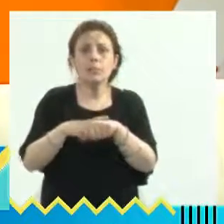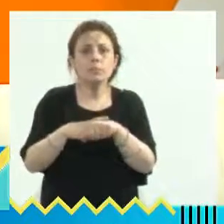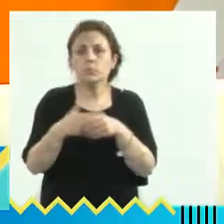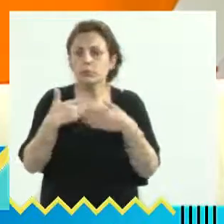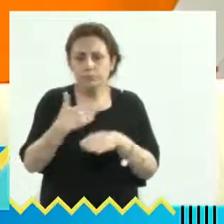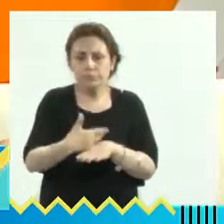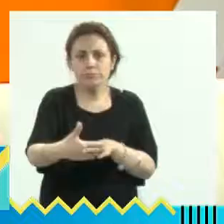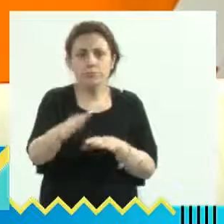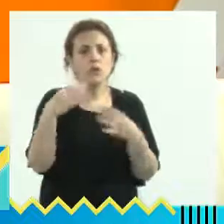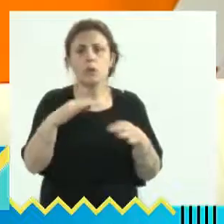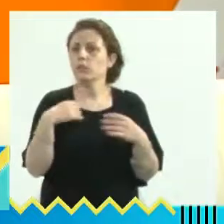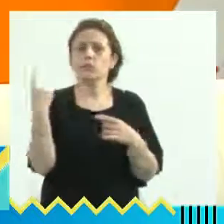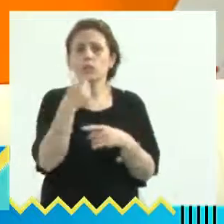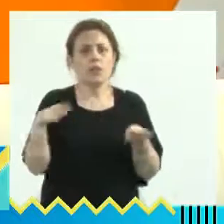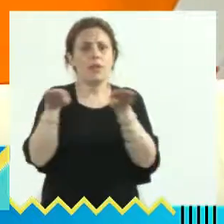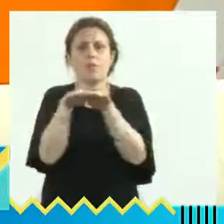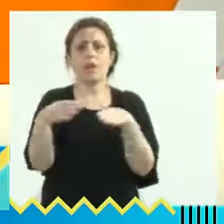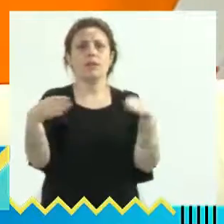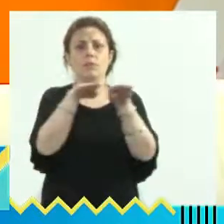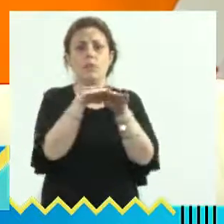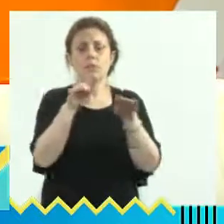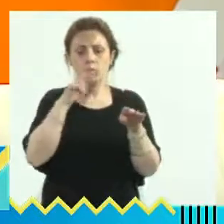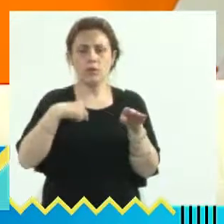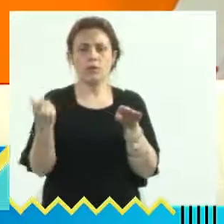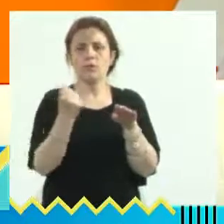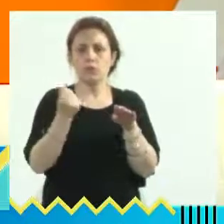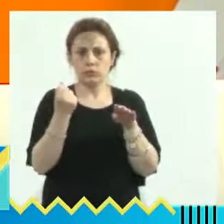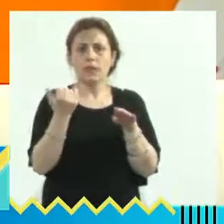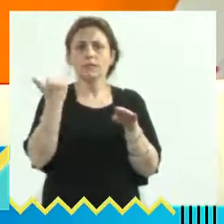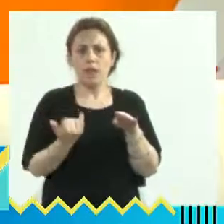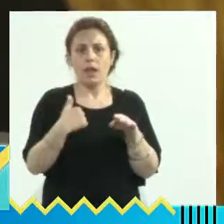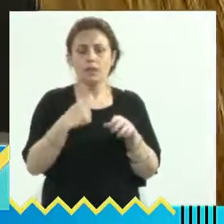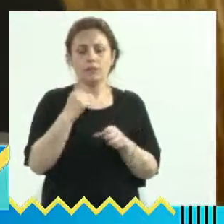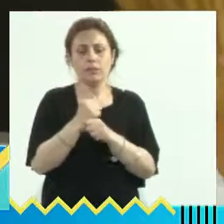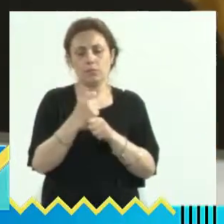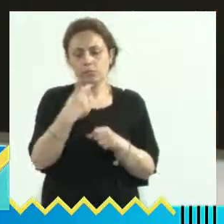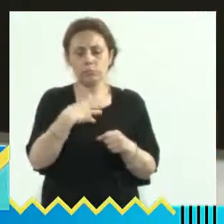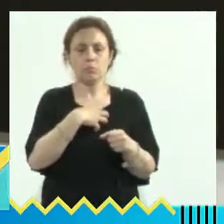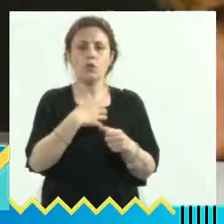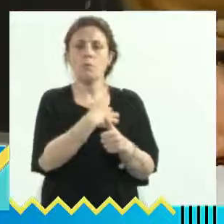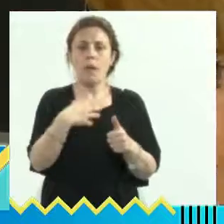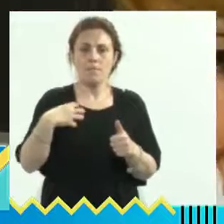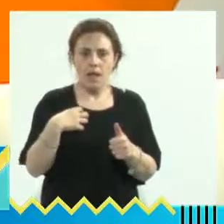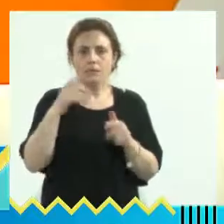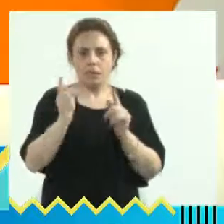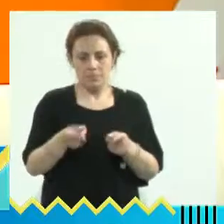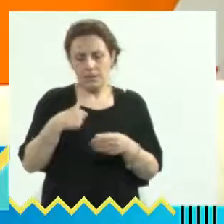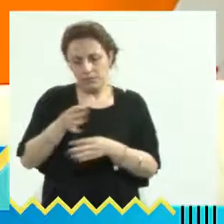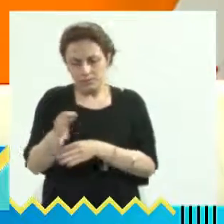sean naturales. También tenemos un rol importante como mamás en esta formación, ¿no? de esta